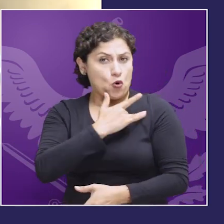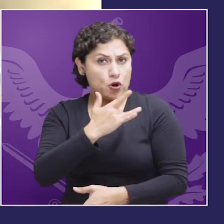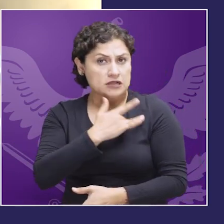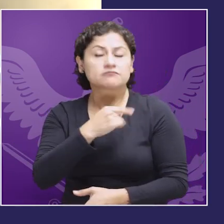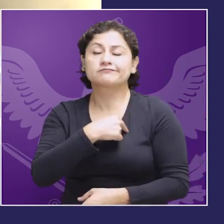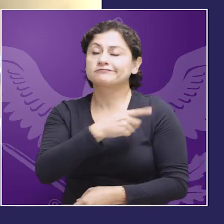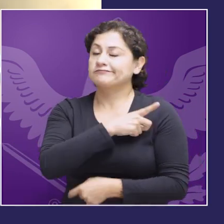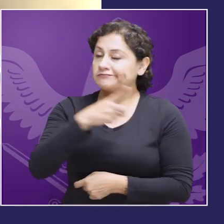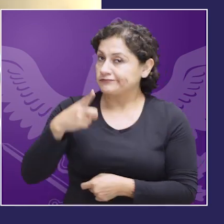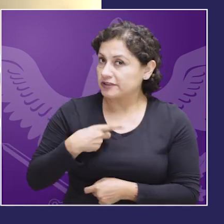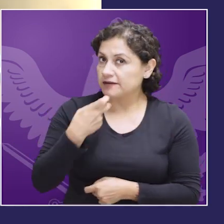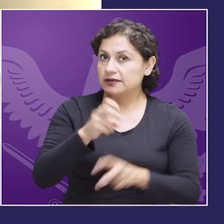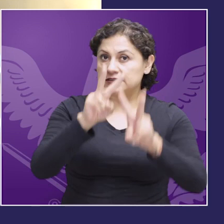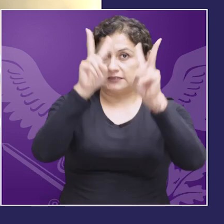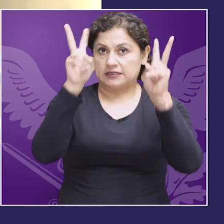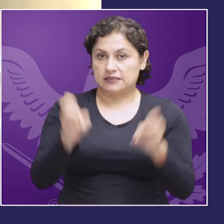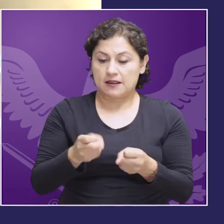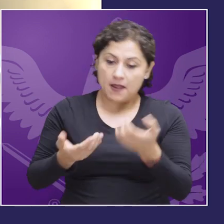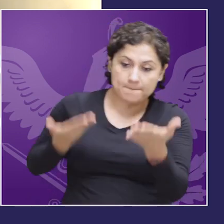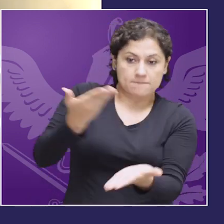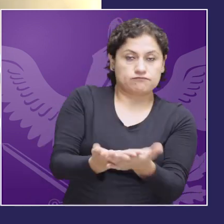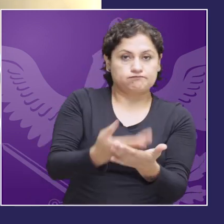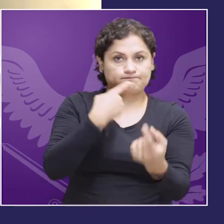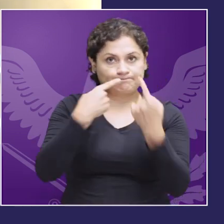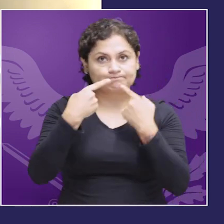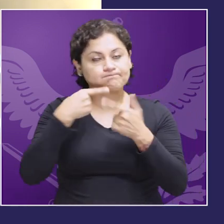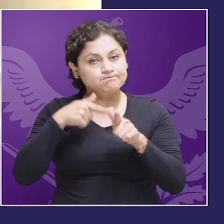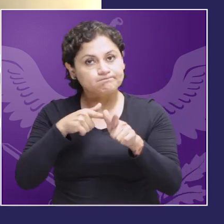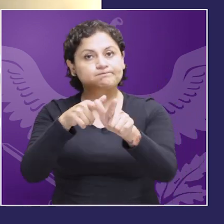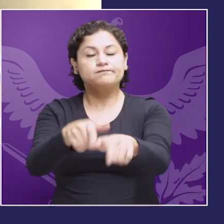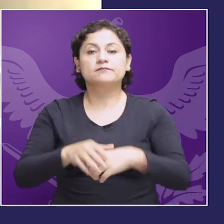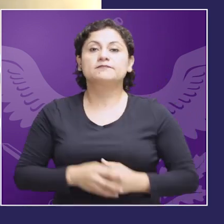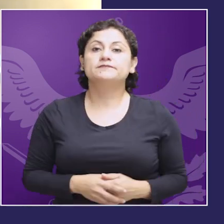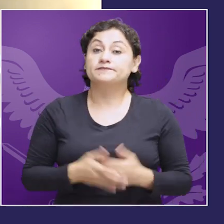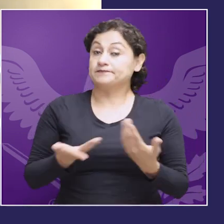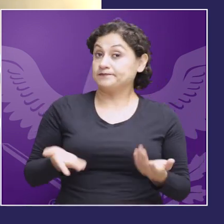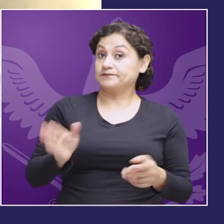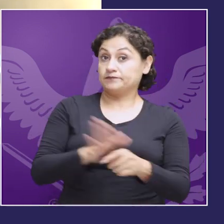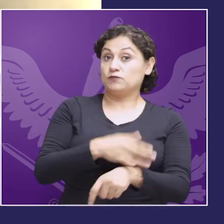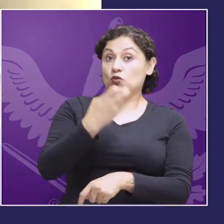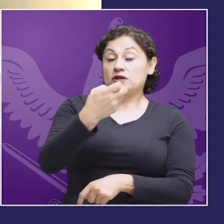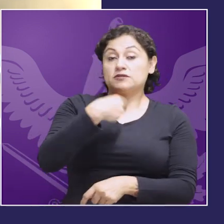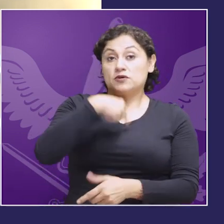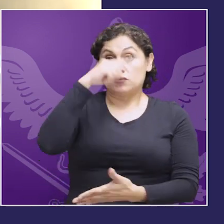todo por el corazón, y esto me parece que es un tema que hay que seguir colocando en esta discusión.